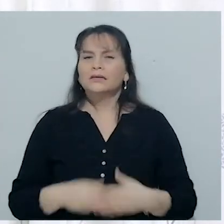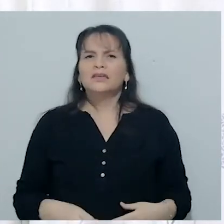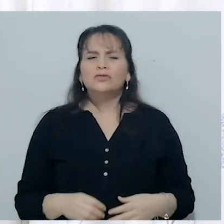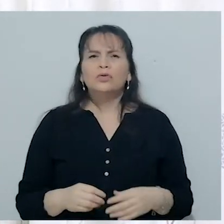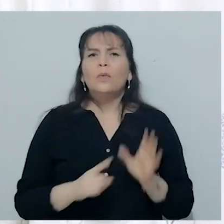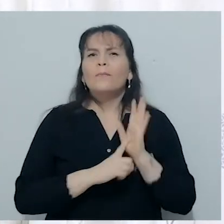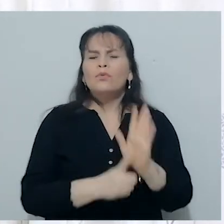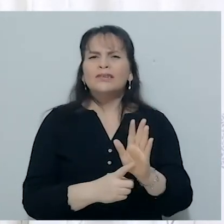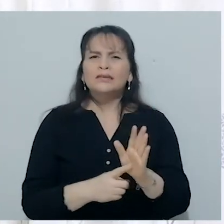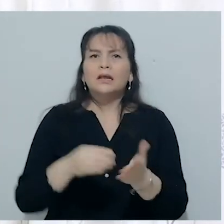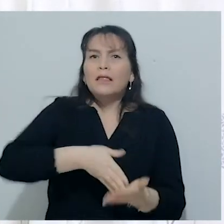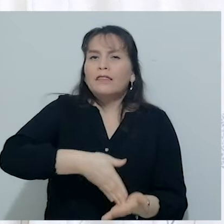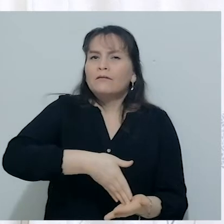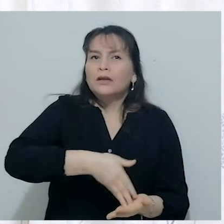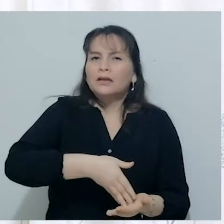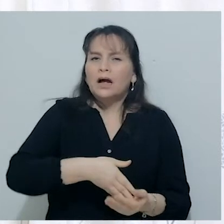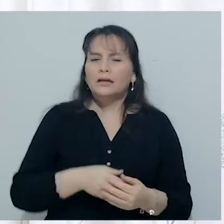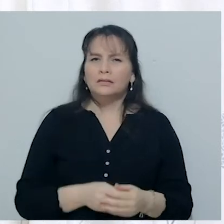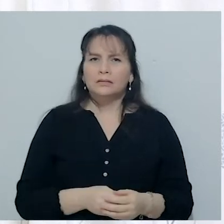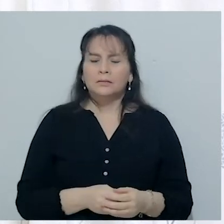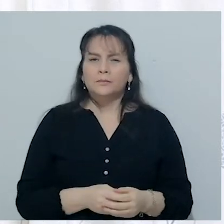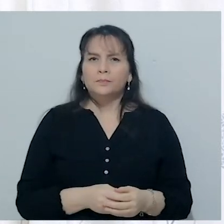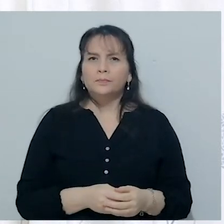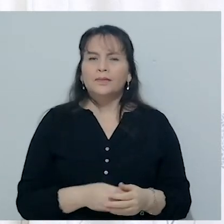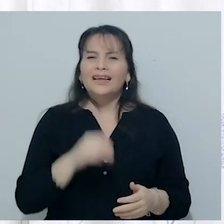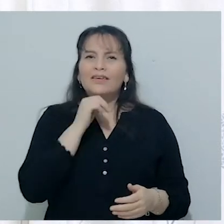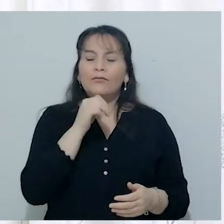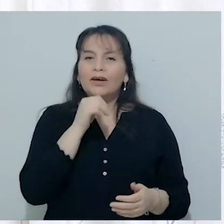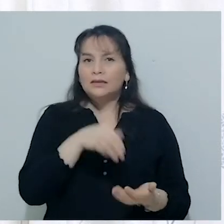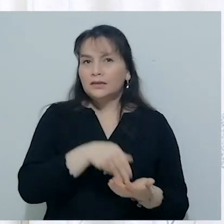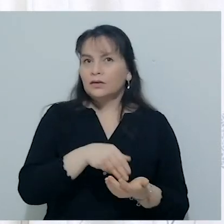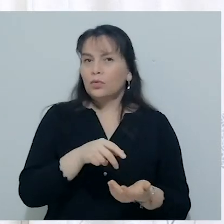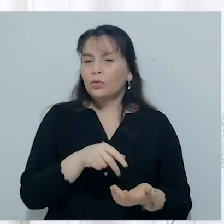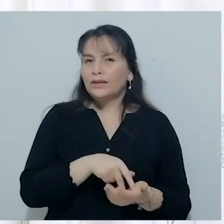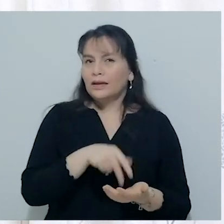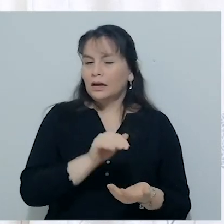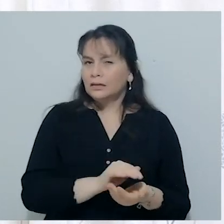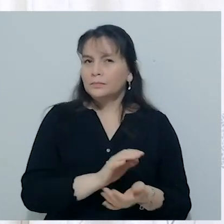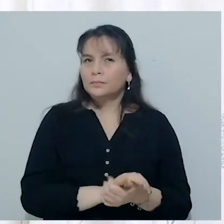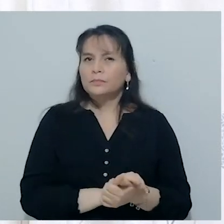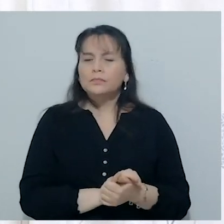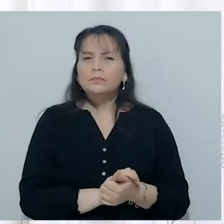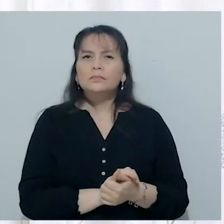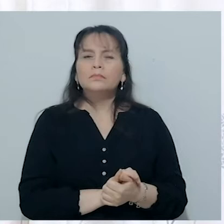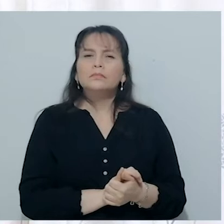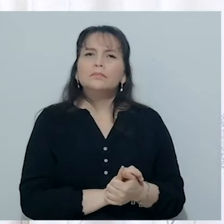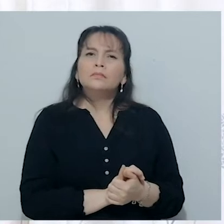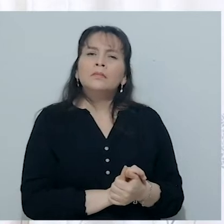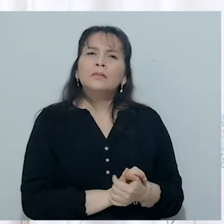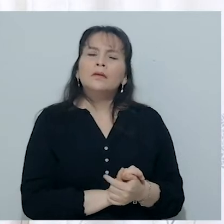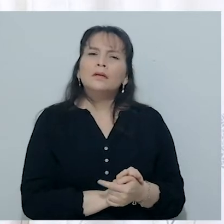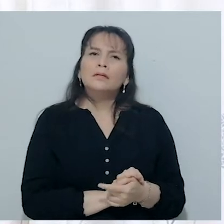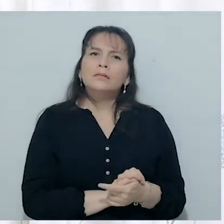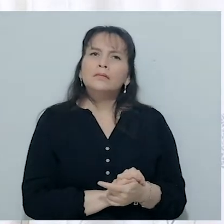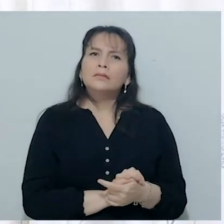muchos padres pierdan autoridad. Solo evidencian debilidad. La inseguridad ha traído